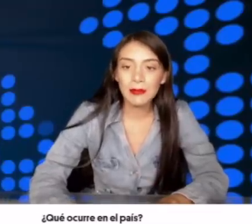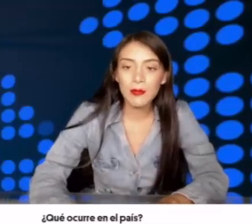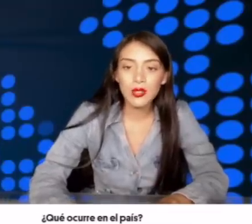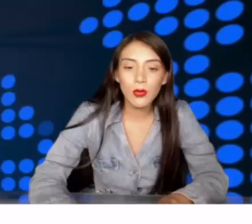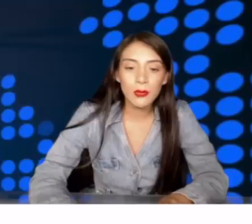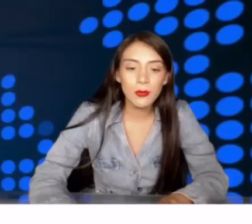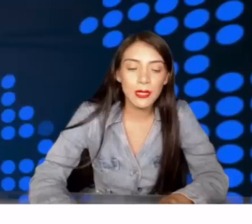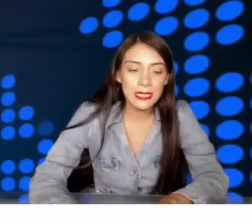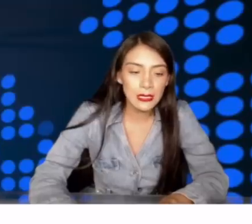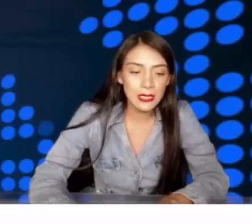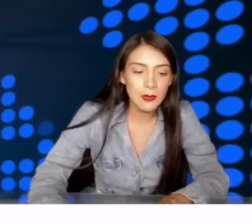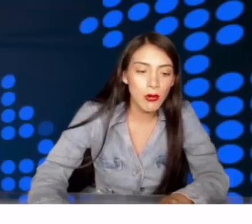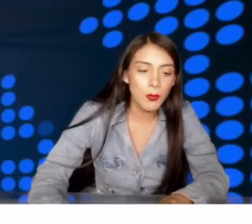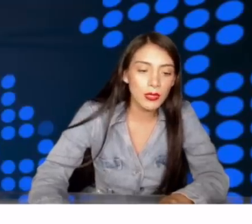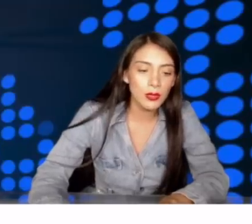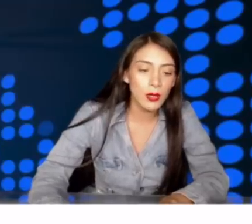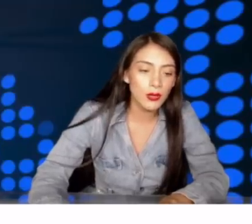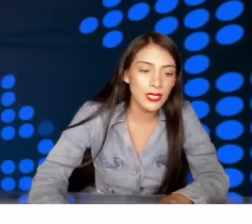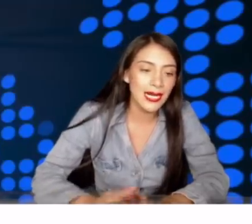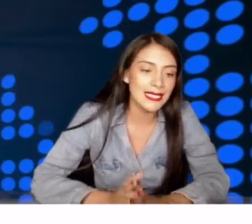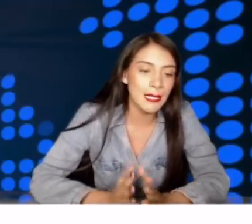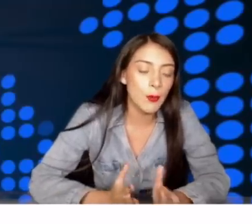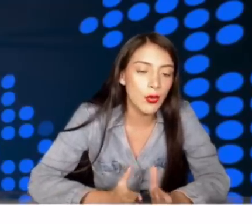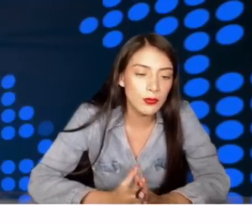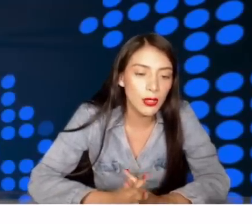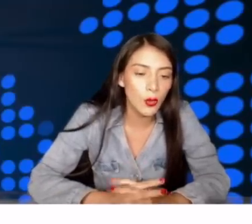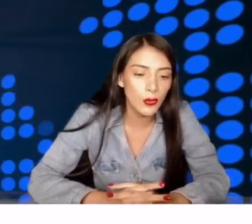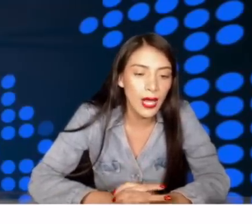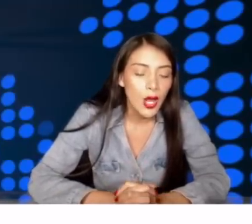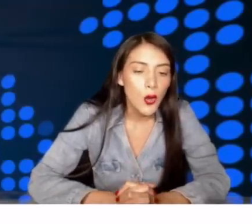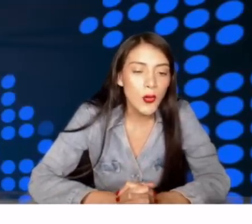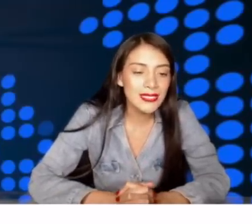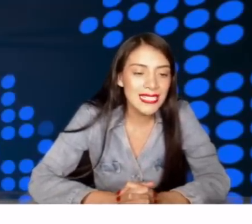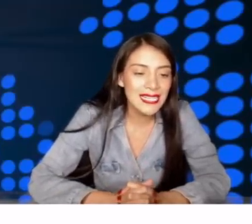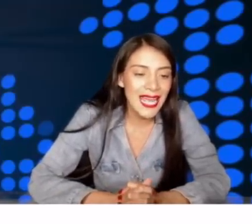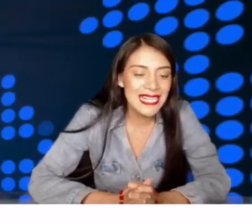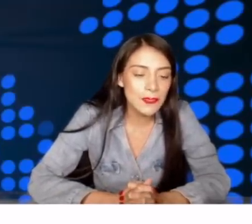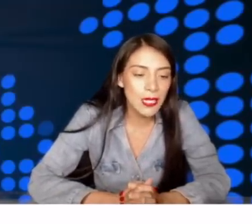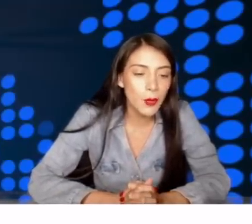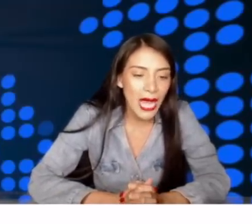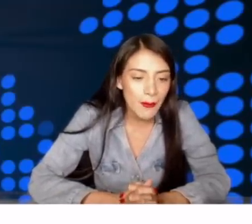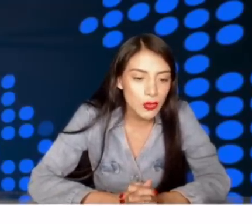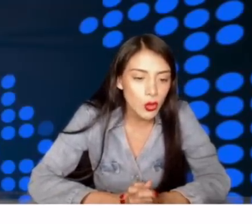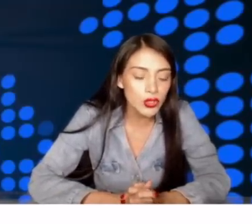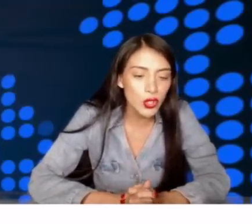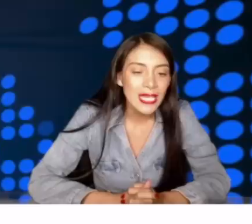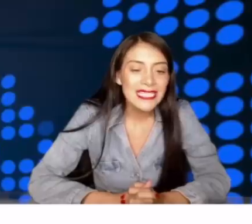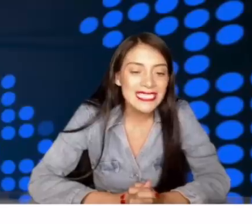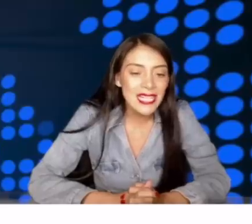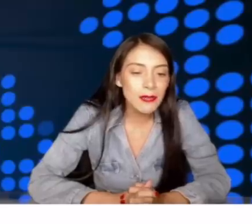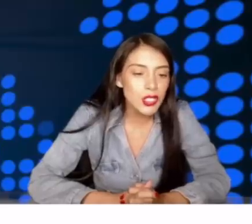Ahora aquí también vemos como el mismo presidente Andrés Manuel López Obrador dio a conocer que la serie El Populismo en contra productora Nuestra será exhibida por Amazon.